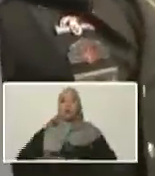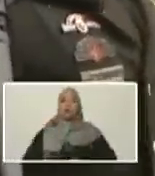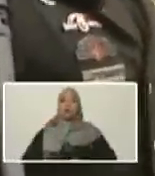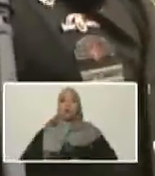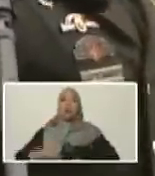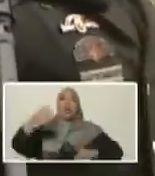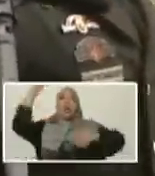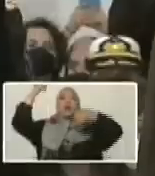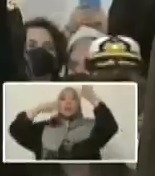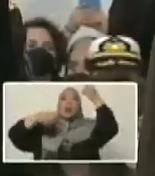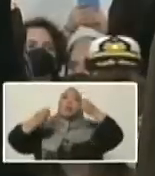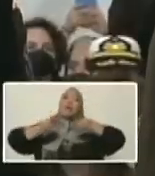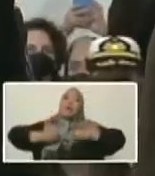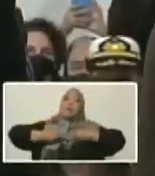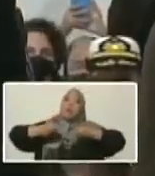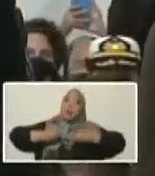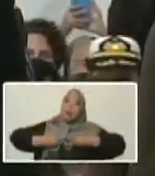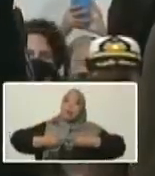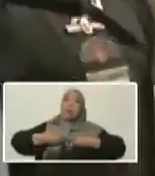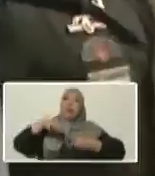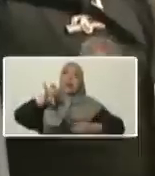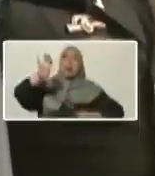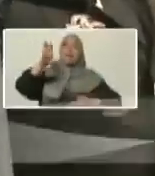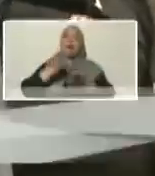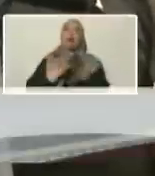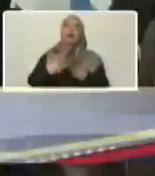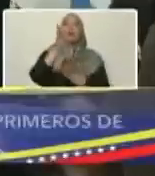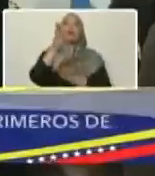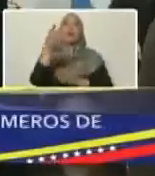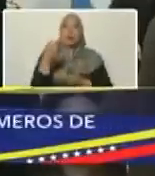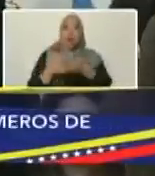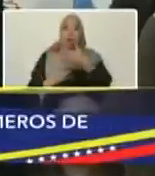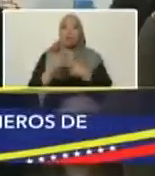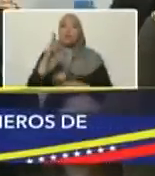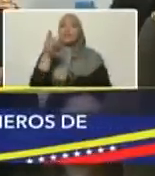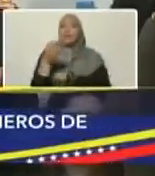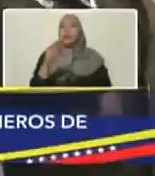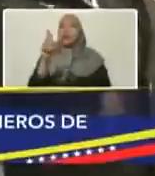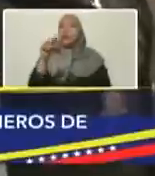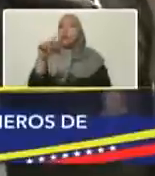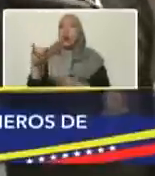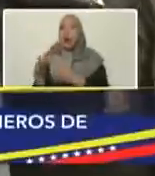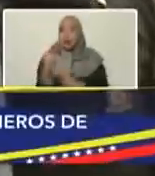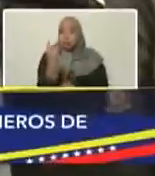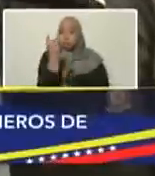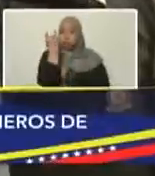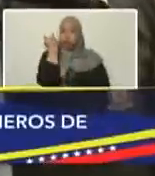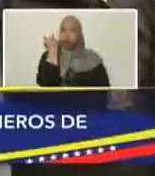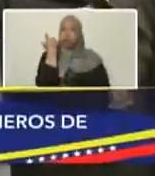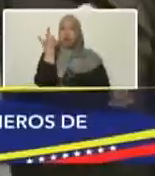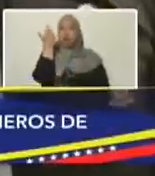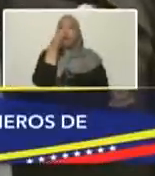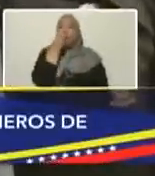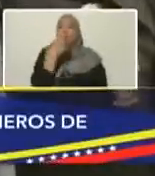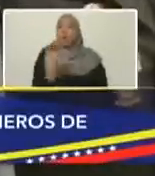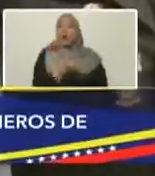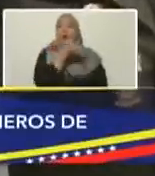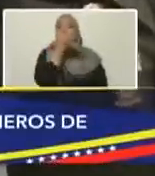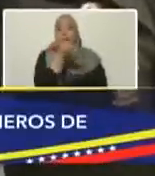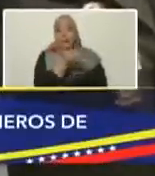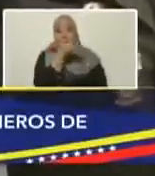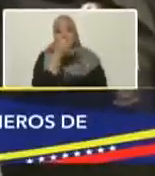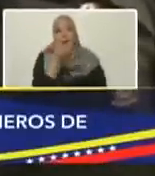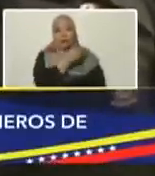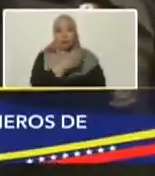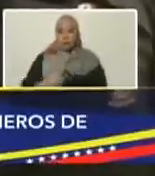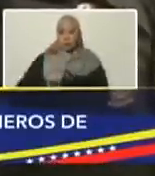¡Chávez vive! La patria sigue. Leales siempre. Traidores nunca. Mi comandante jefe, buenas tardes. Buenas